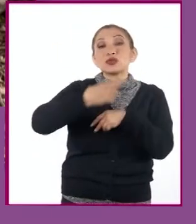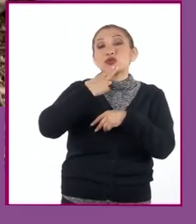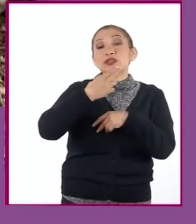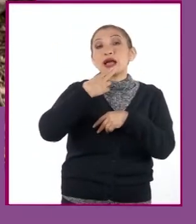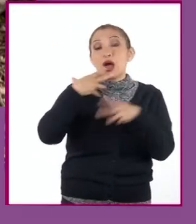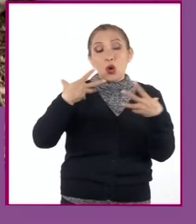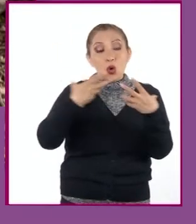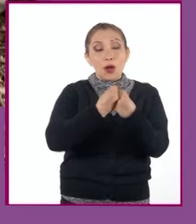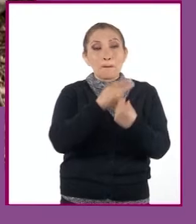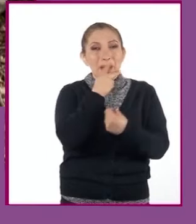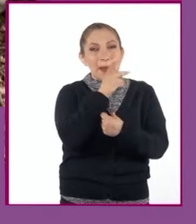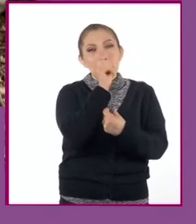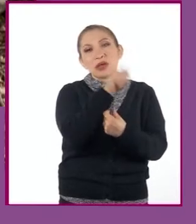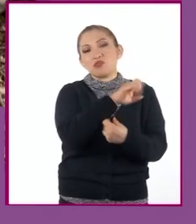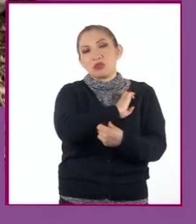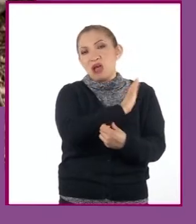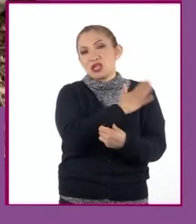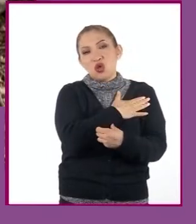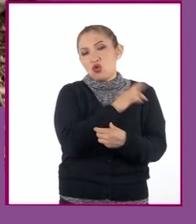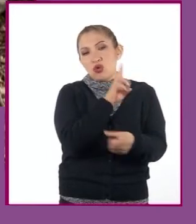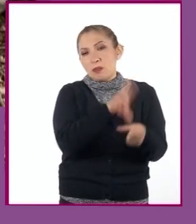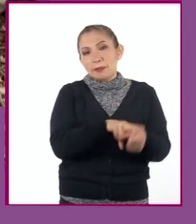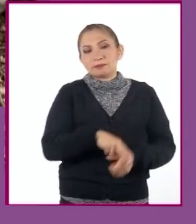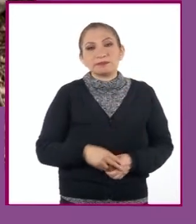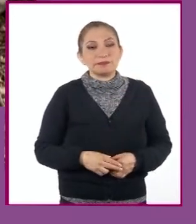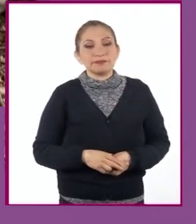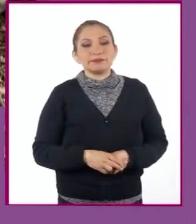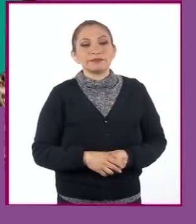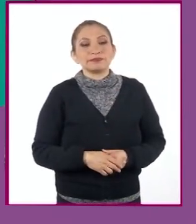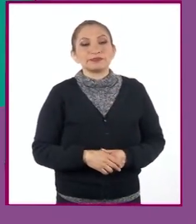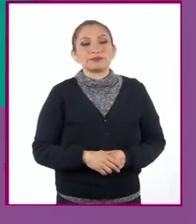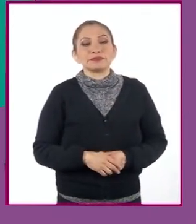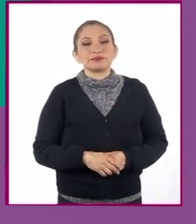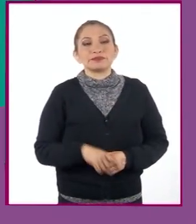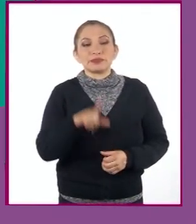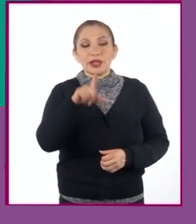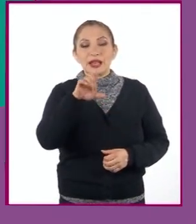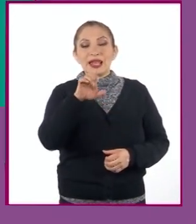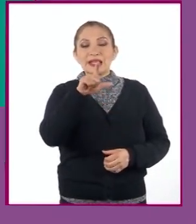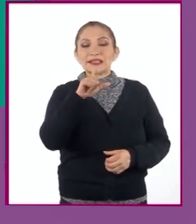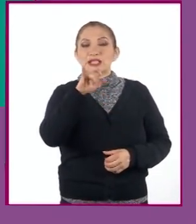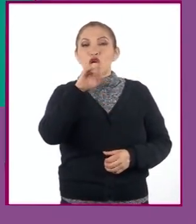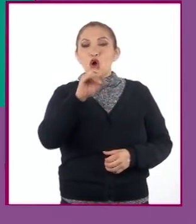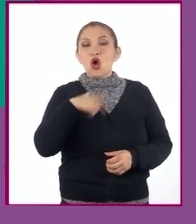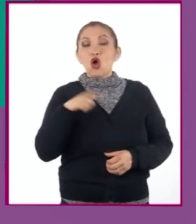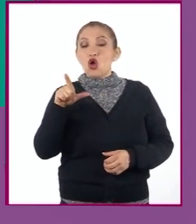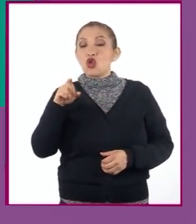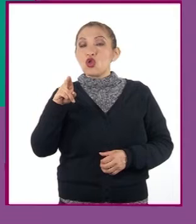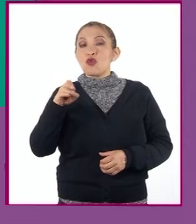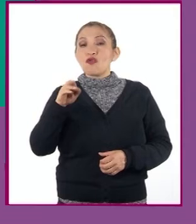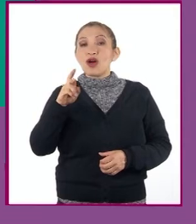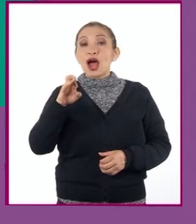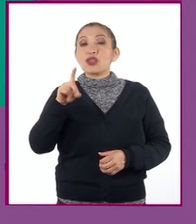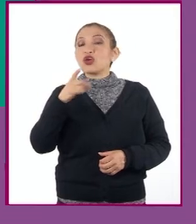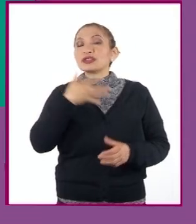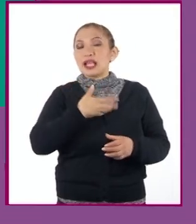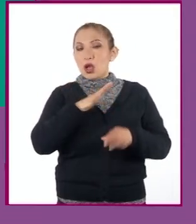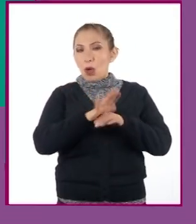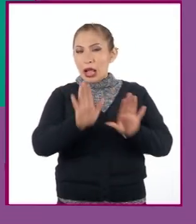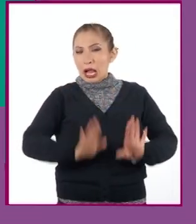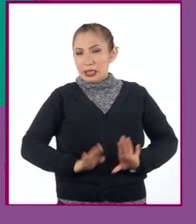utilizan junto con las palabras del español estándar. El léxico que compone el lunfardo tiene las